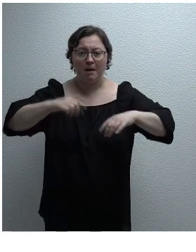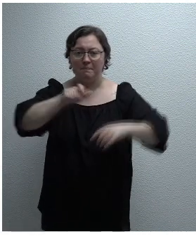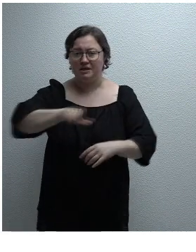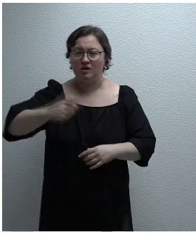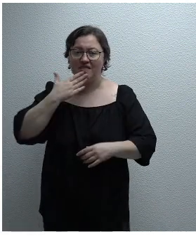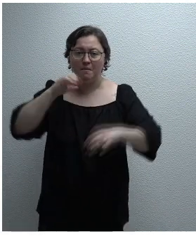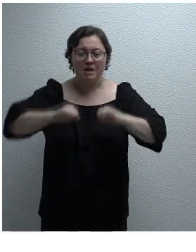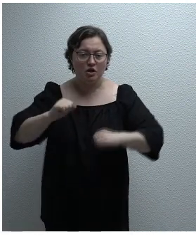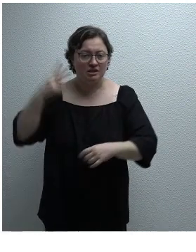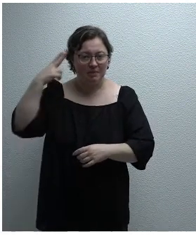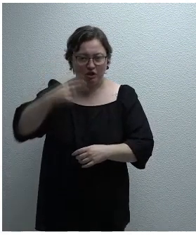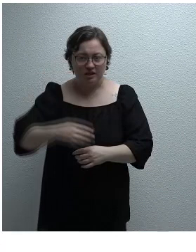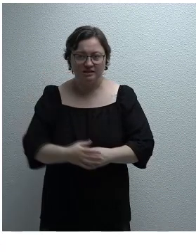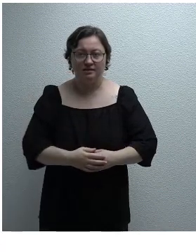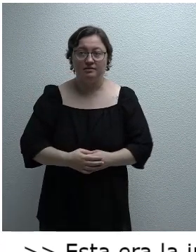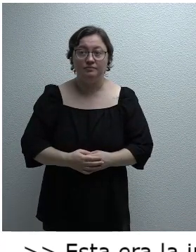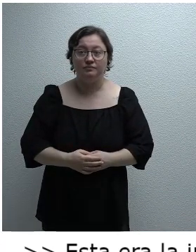Mayores y Pensionistas.